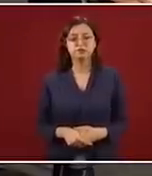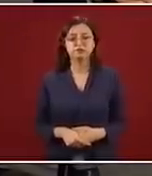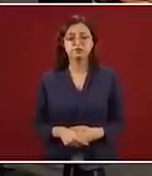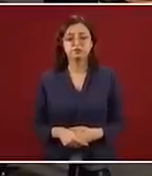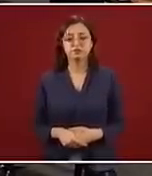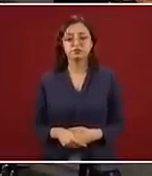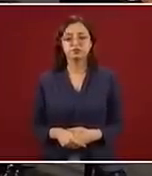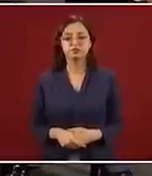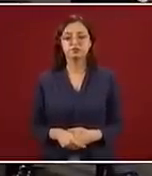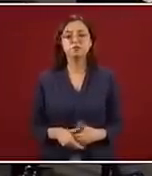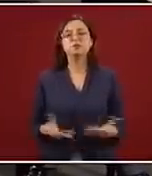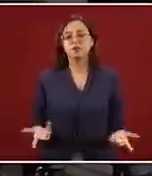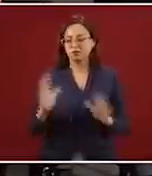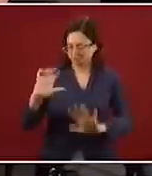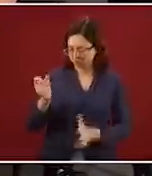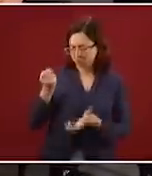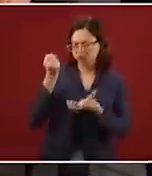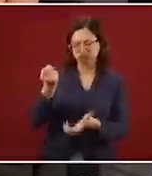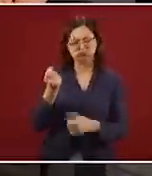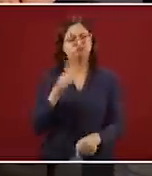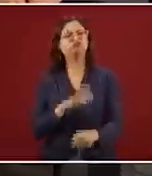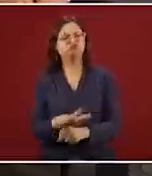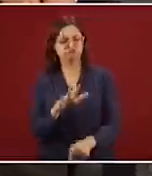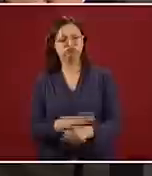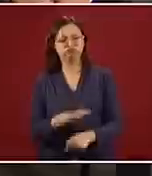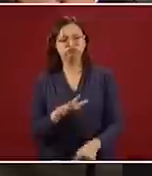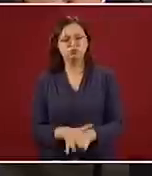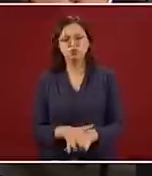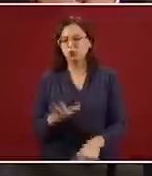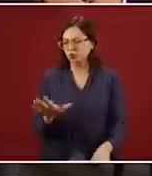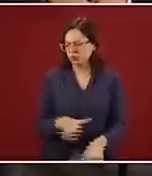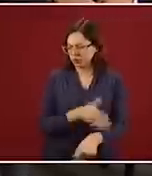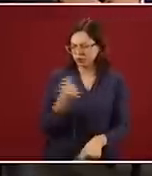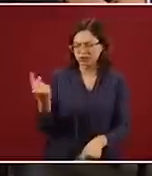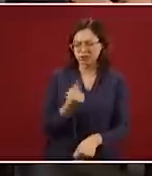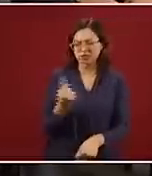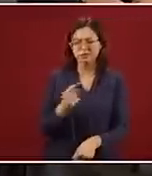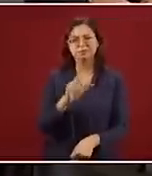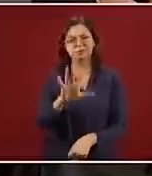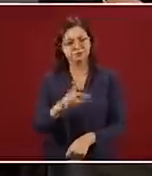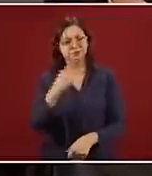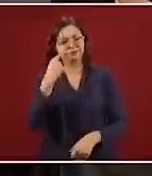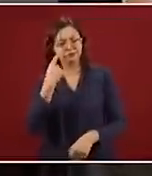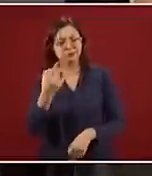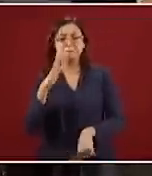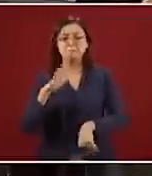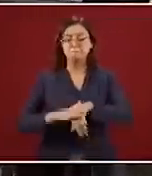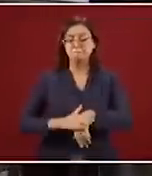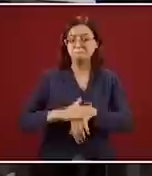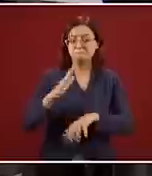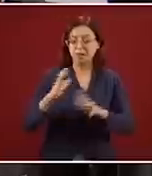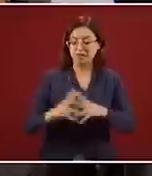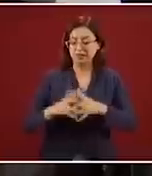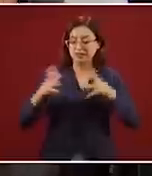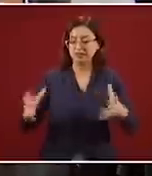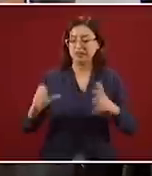Consideramos que nos va a alcanzar el presupuesto, porque además de que se va a ampliar el presupuesto de salud